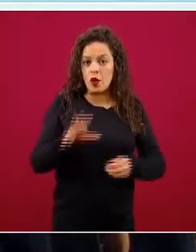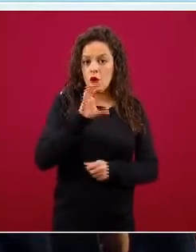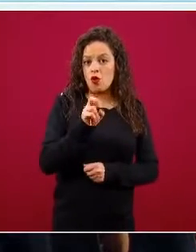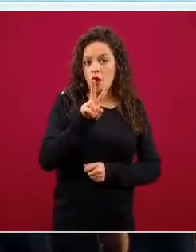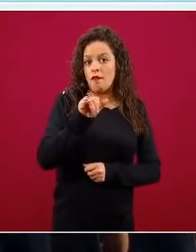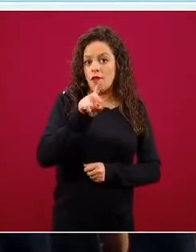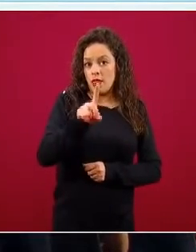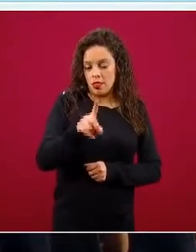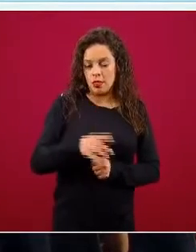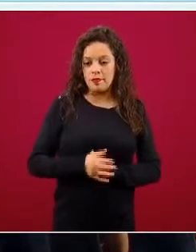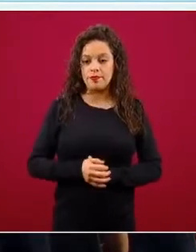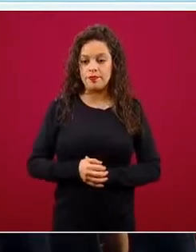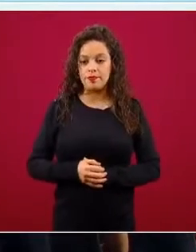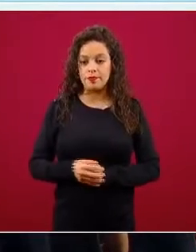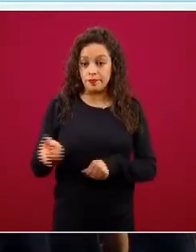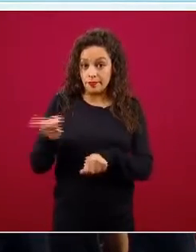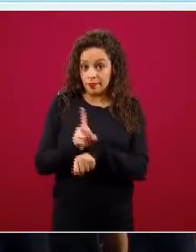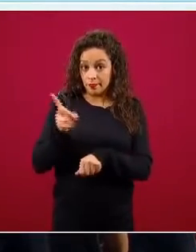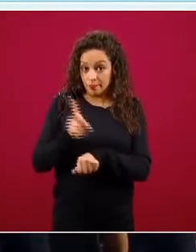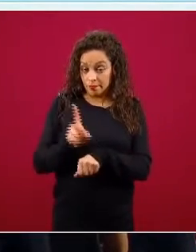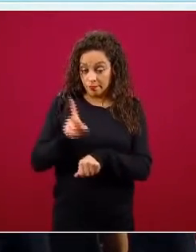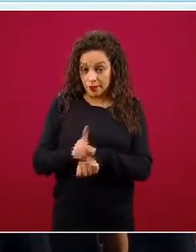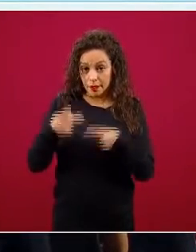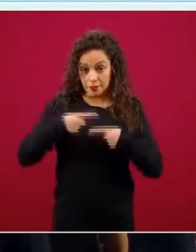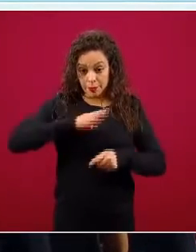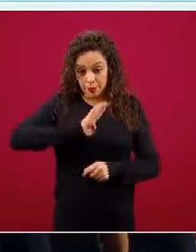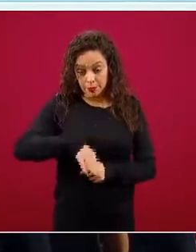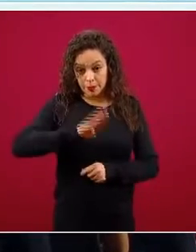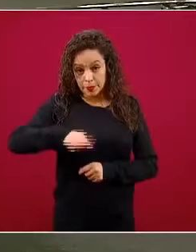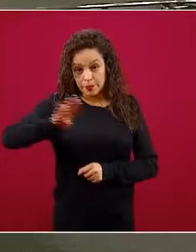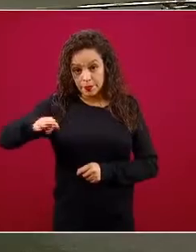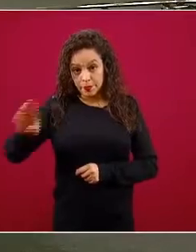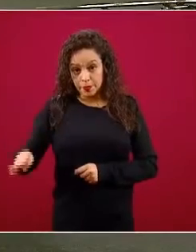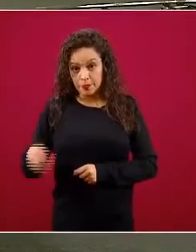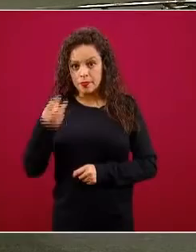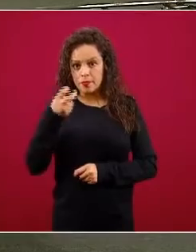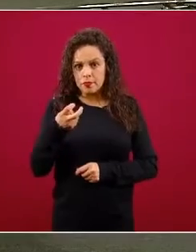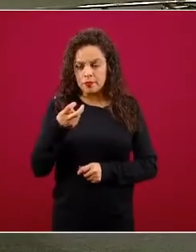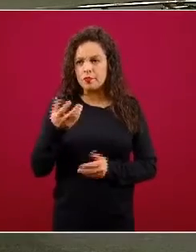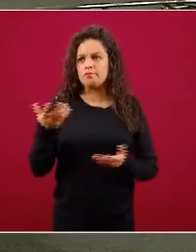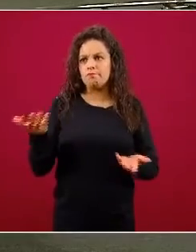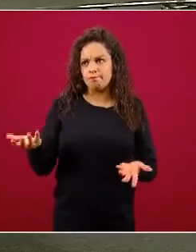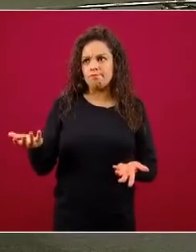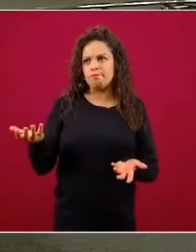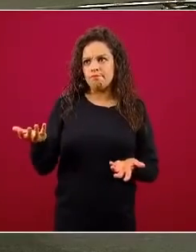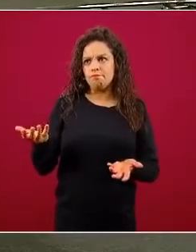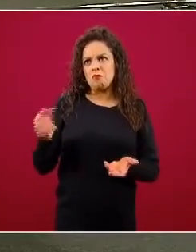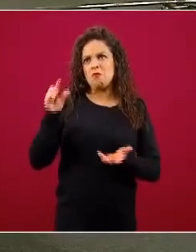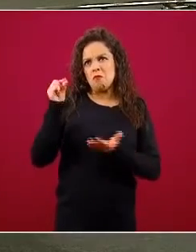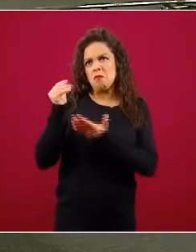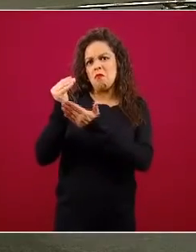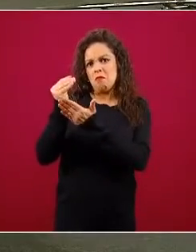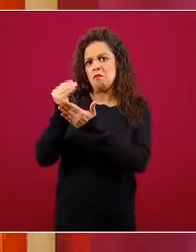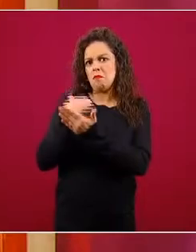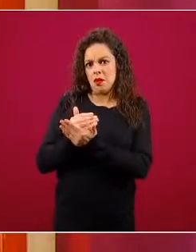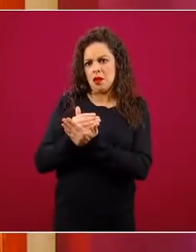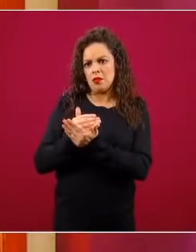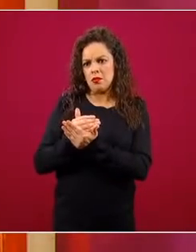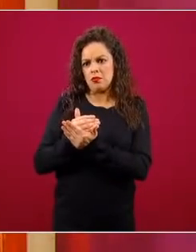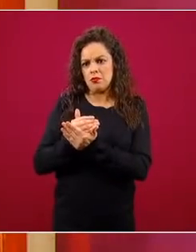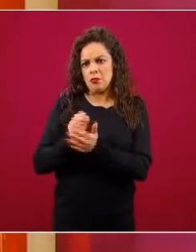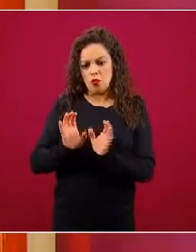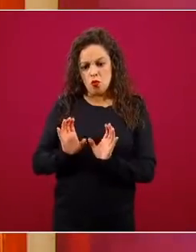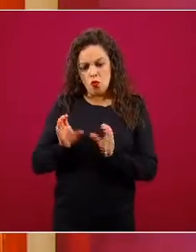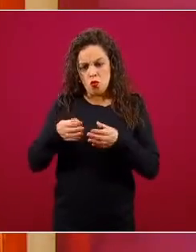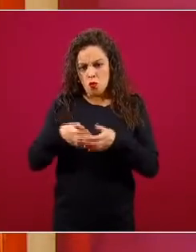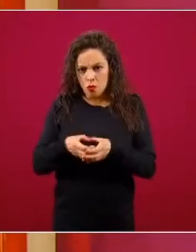mortalidad del día a día, obviamente, eran una representación menor, eran un subconjunto, un conjunto